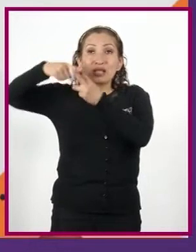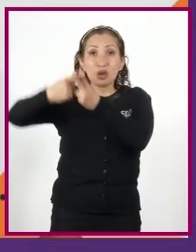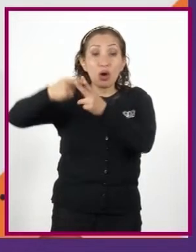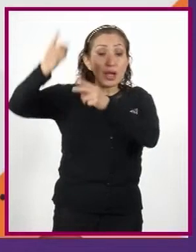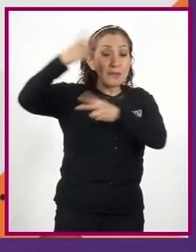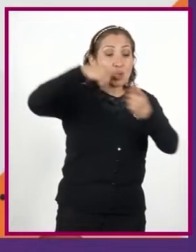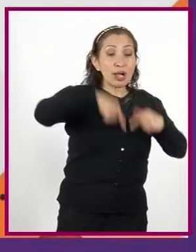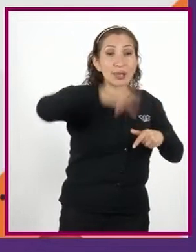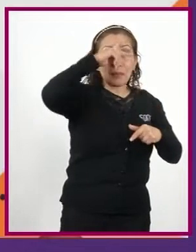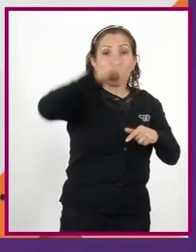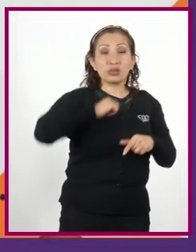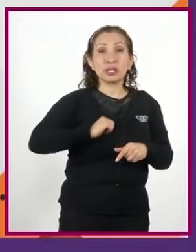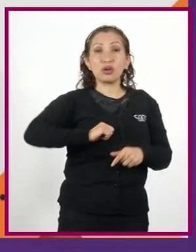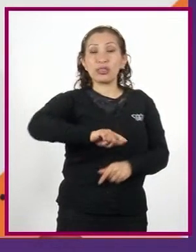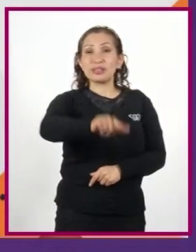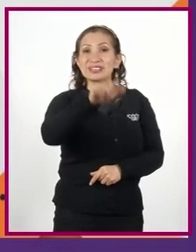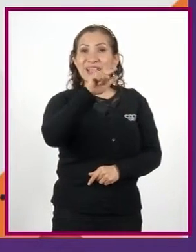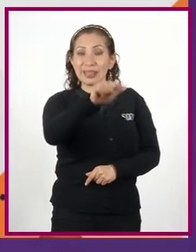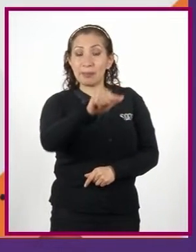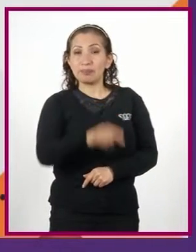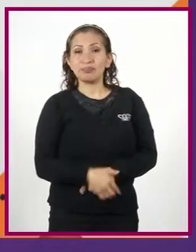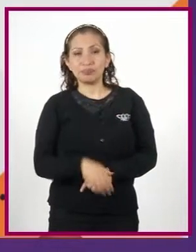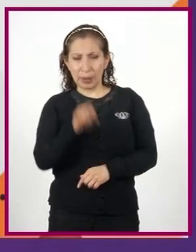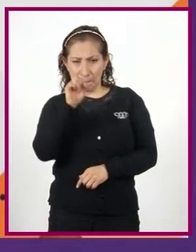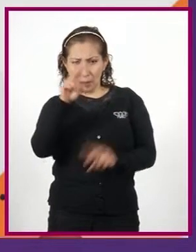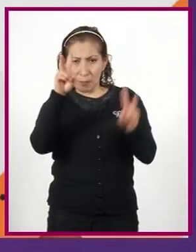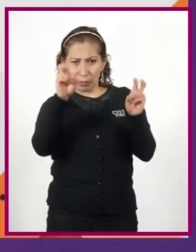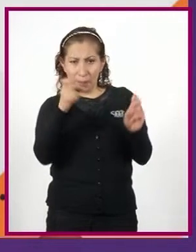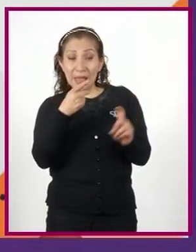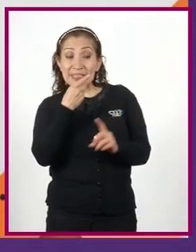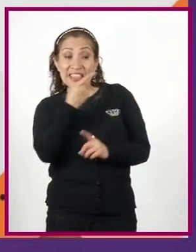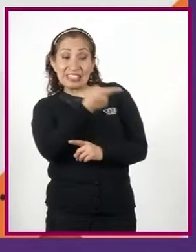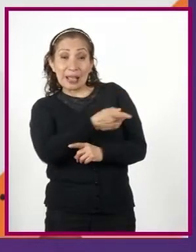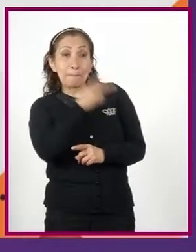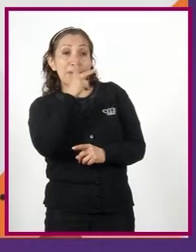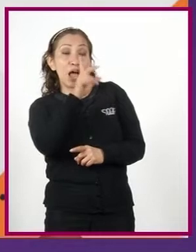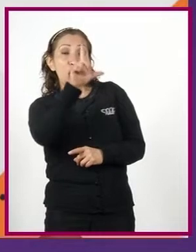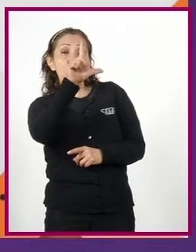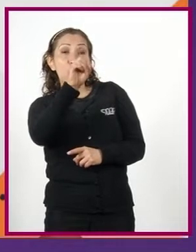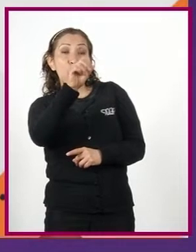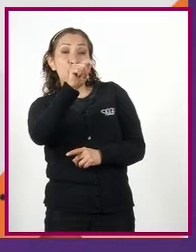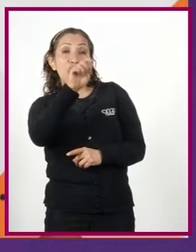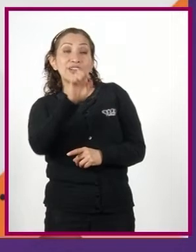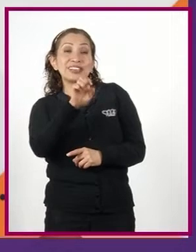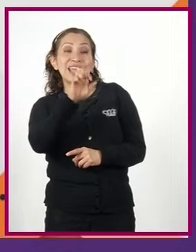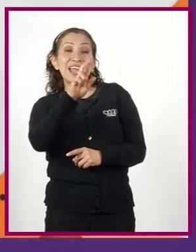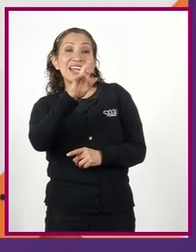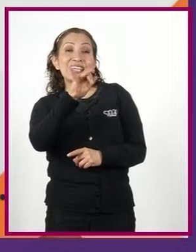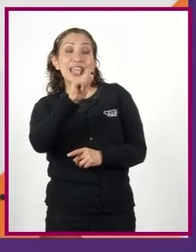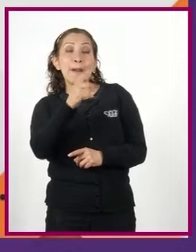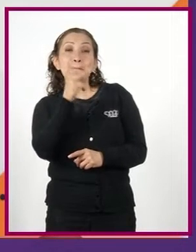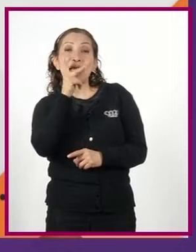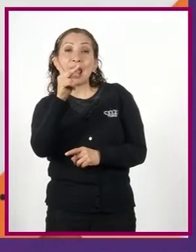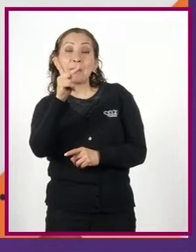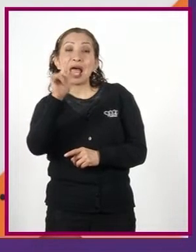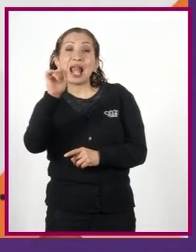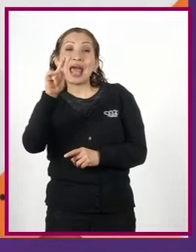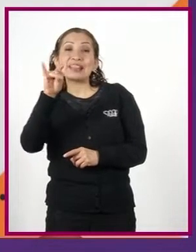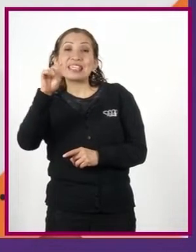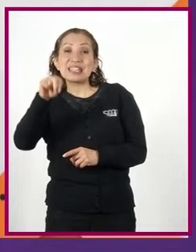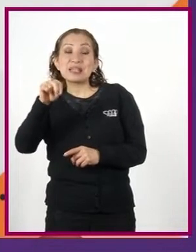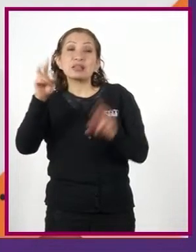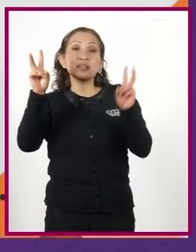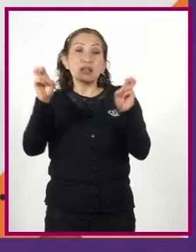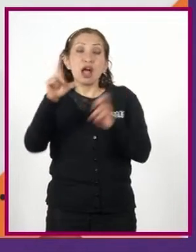el siglo XVII. Al respecto, refieren que la palabra lotería proviene del vocablo latino